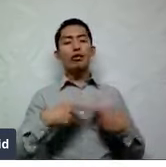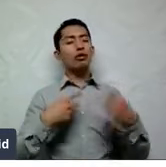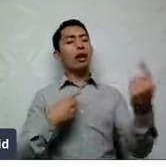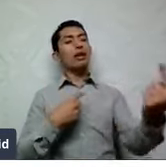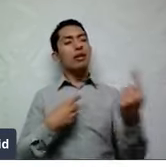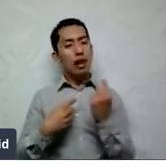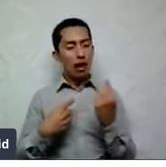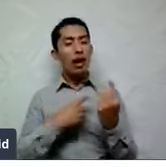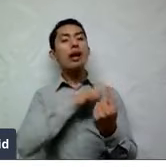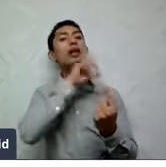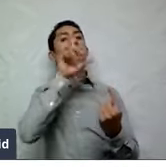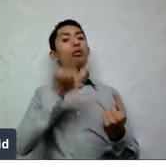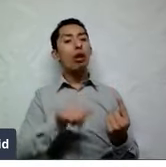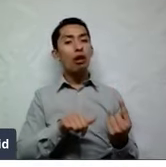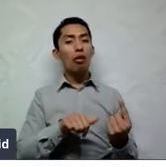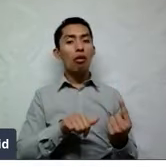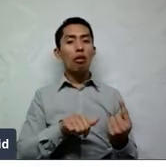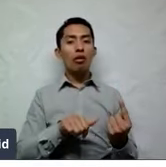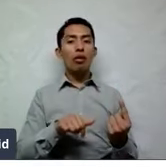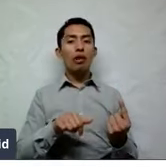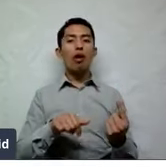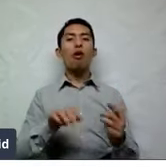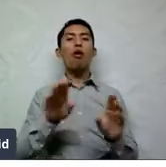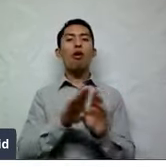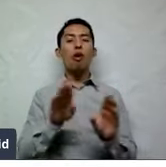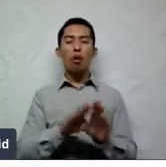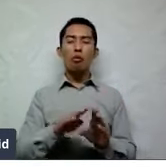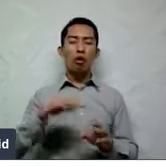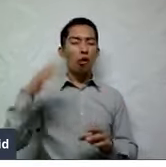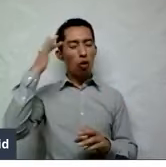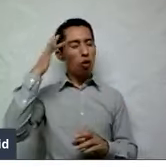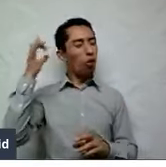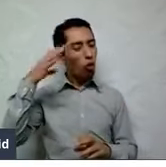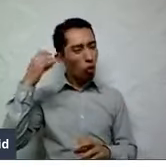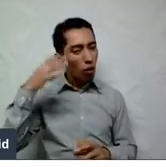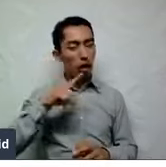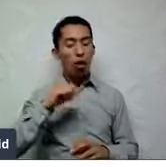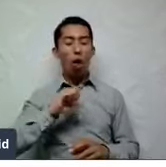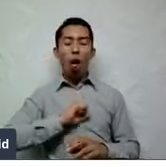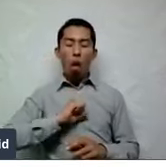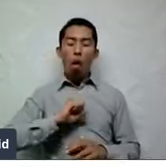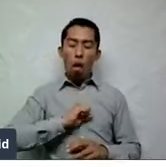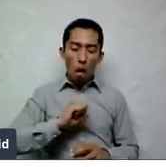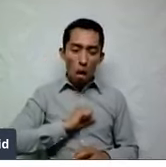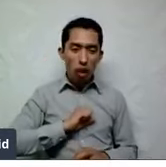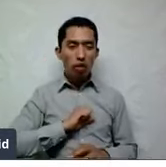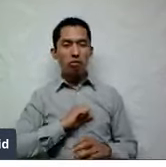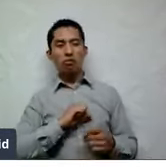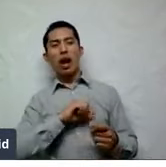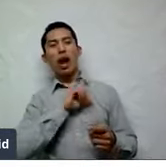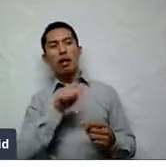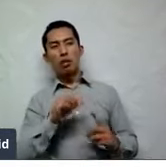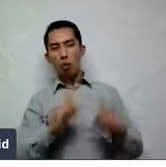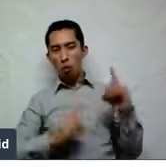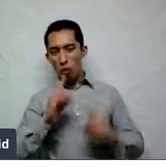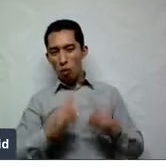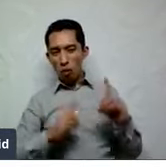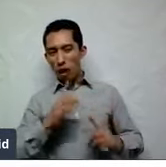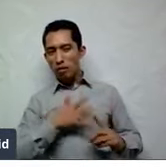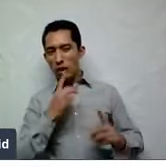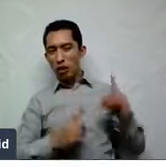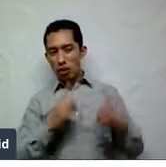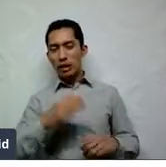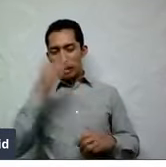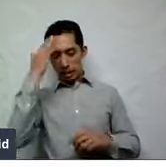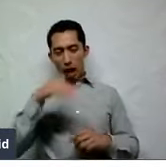cuadro febril, con dolor de cabeza, con tos, con malestar, que ya conocemos cómo es el